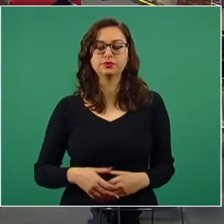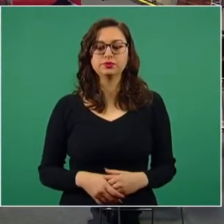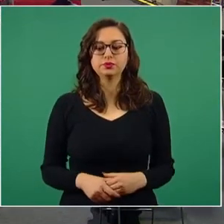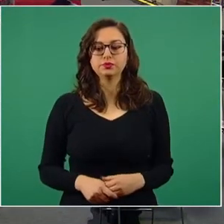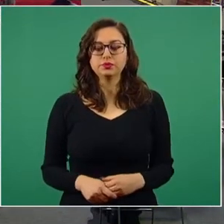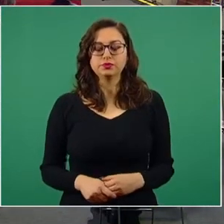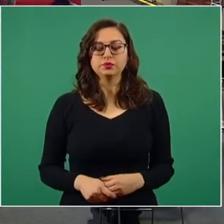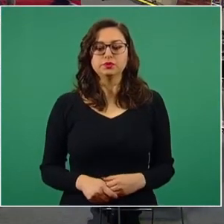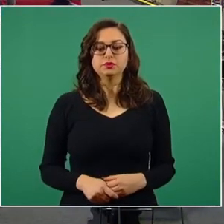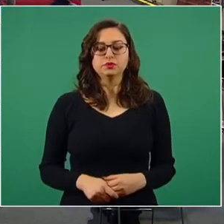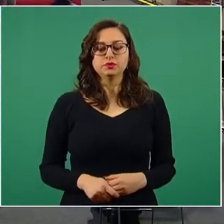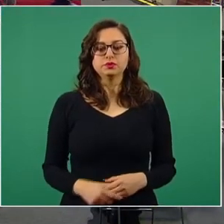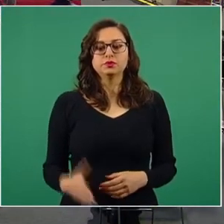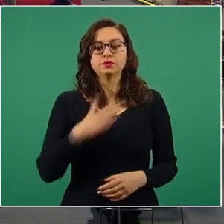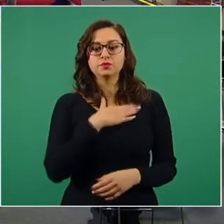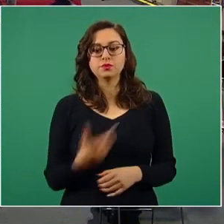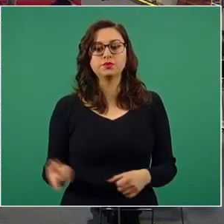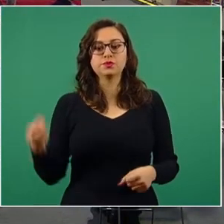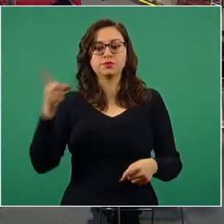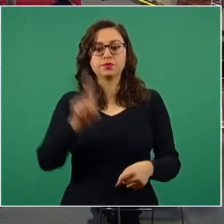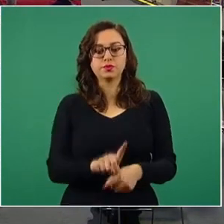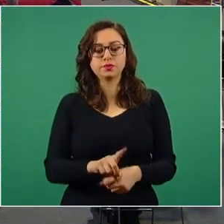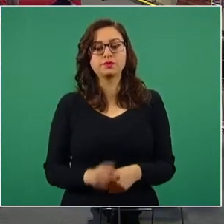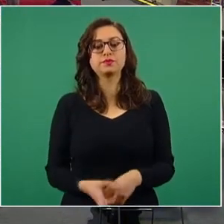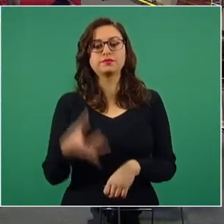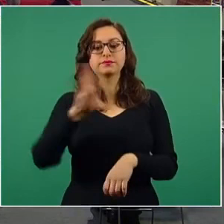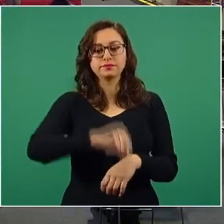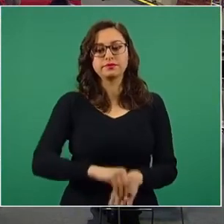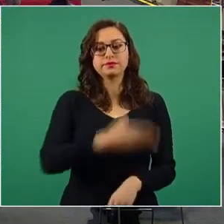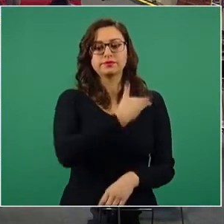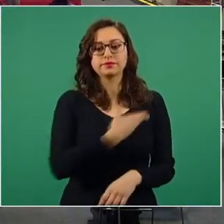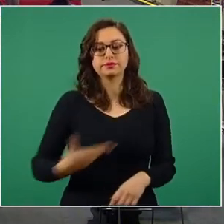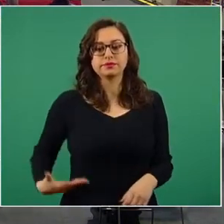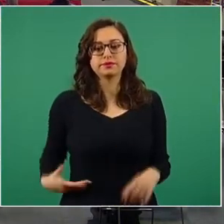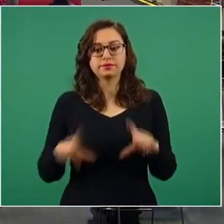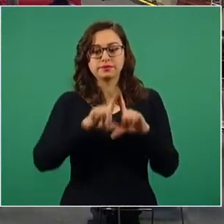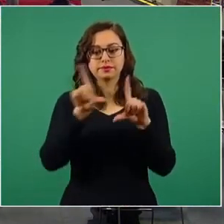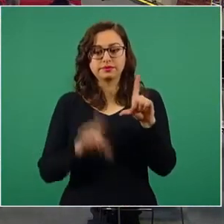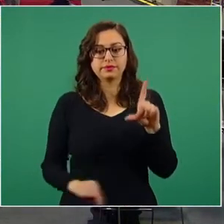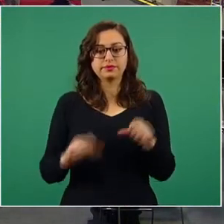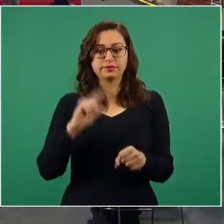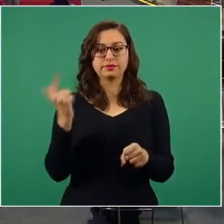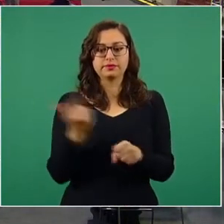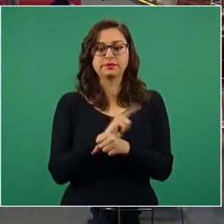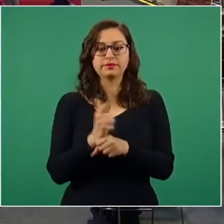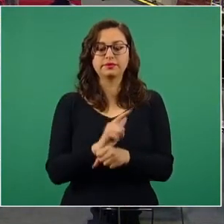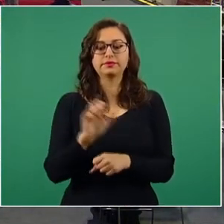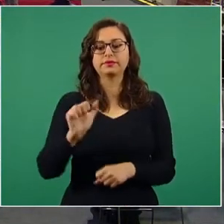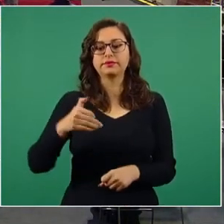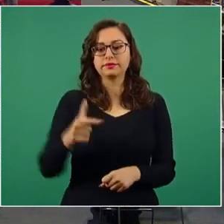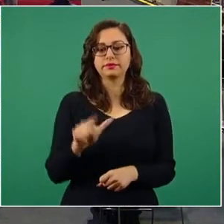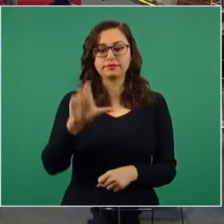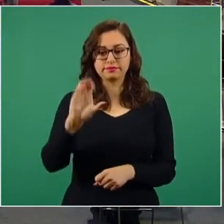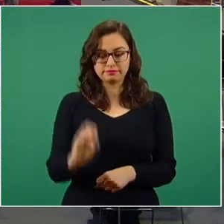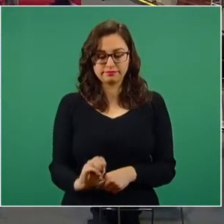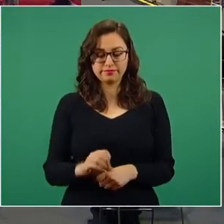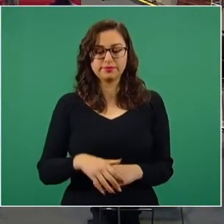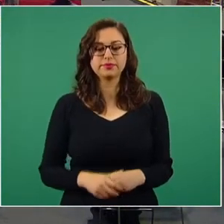Muy buenos días. Con su permiso, señor presidente de México, licenciado Andrés Manuel López